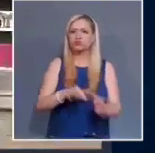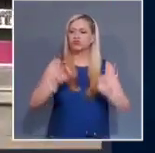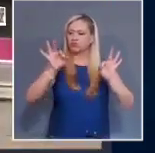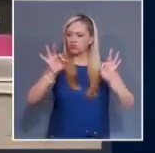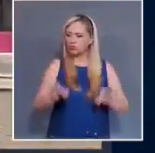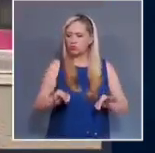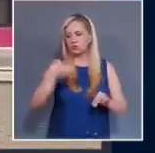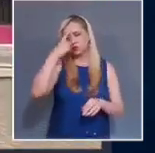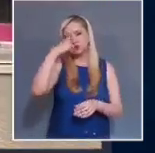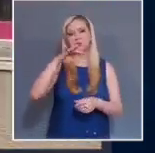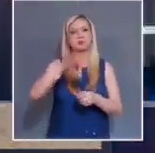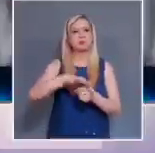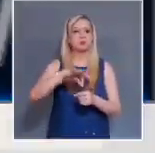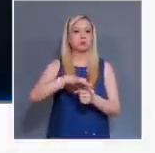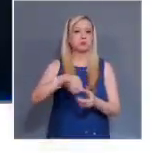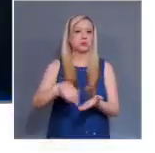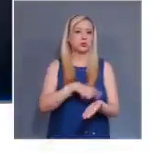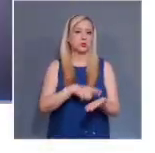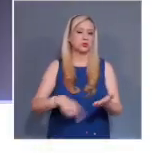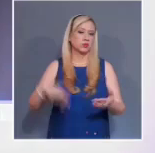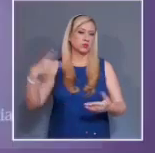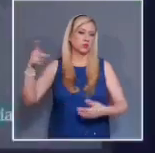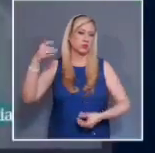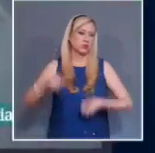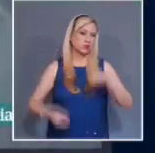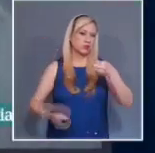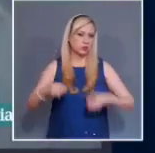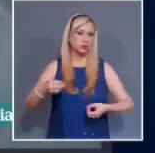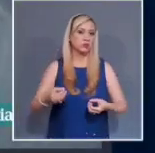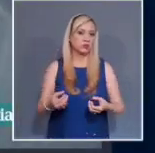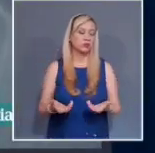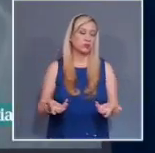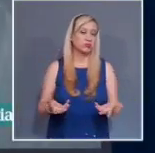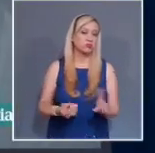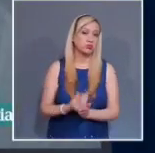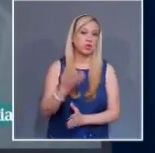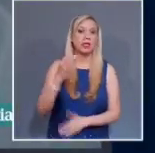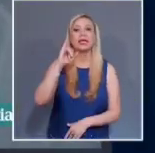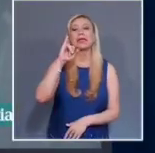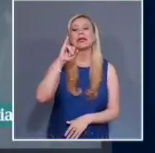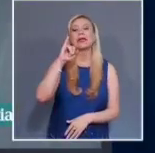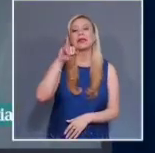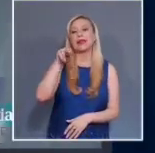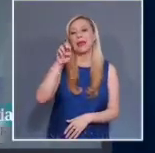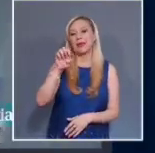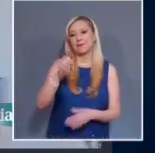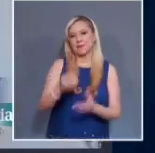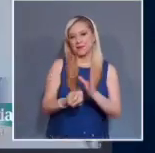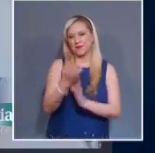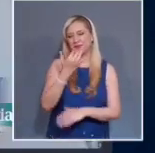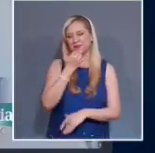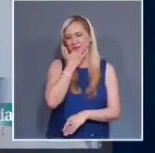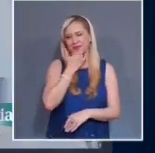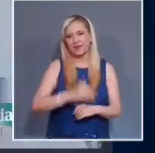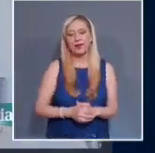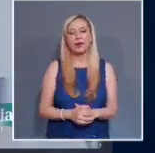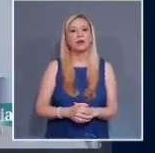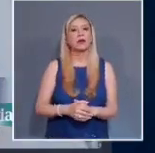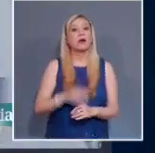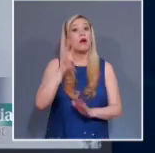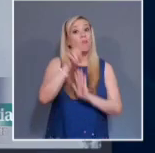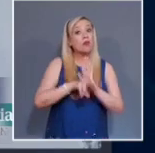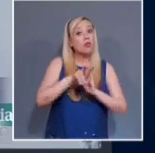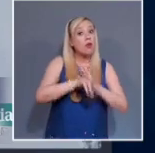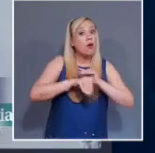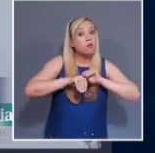optimizar los recursos públicos. Ante el nuevo video que se difundió del incendio en el centro de detención de Ciudad